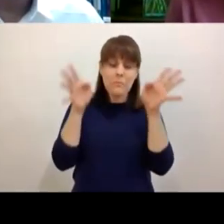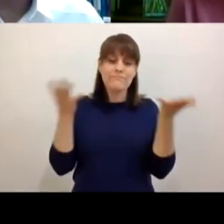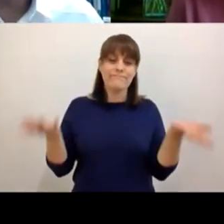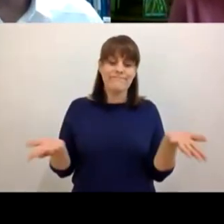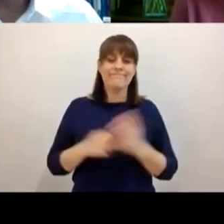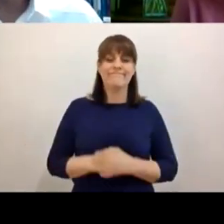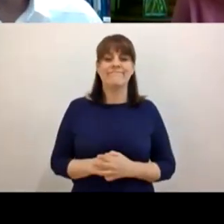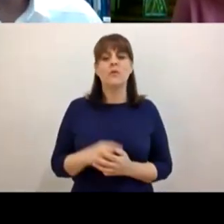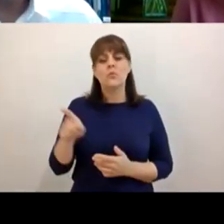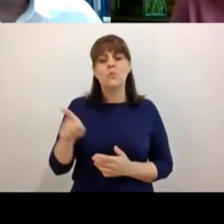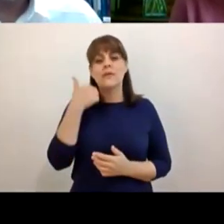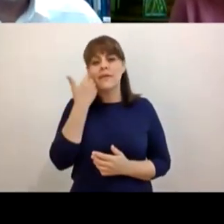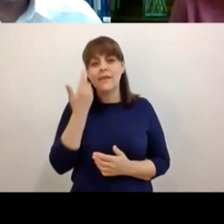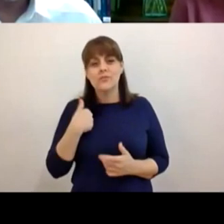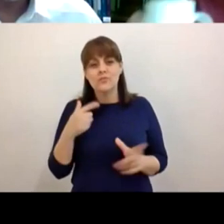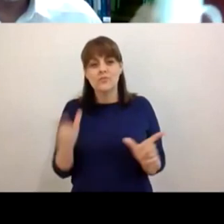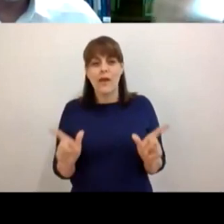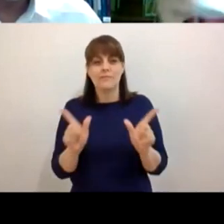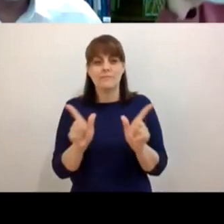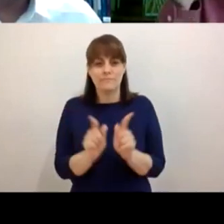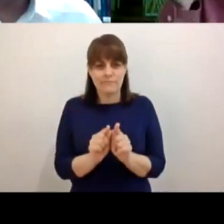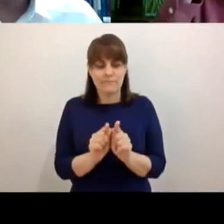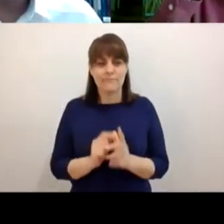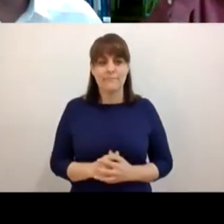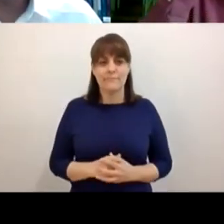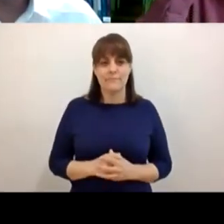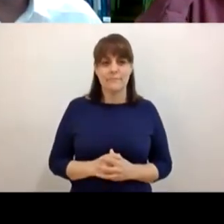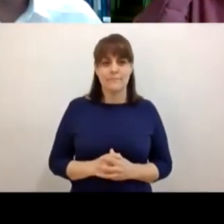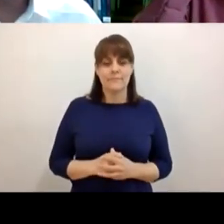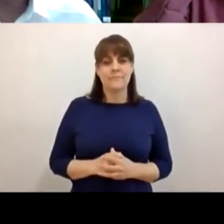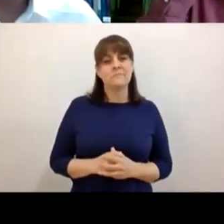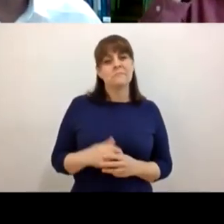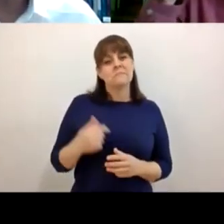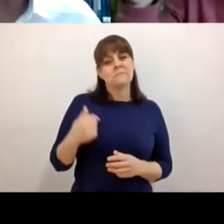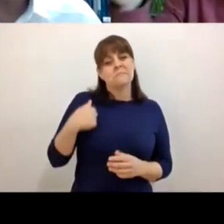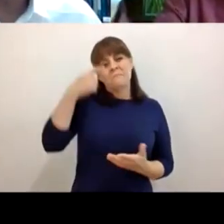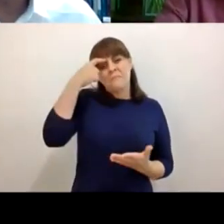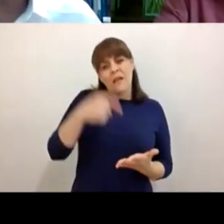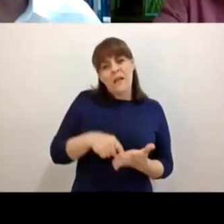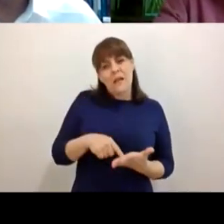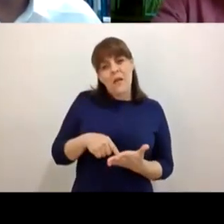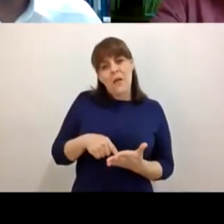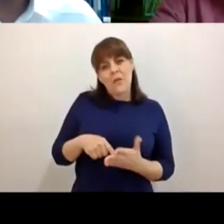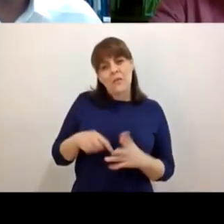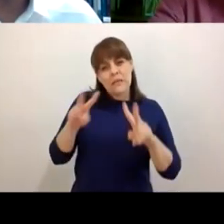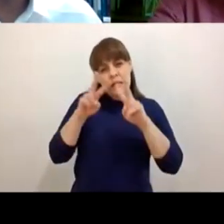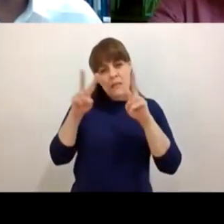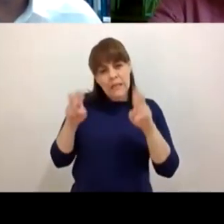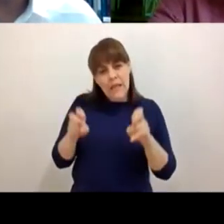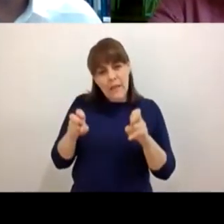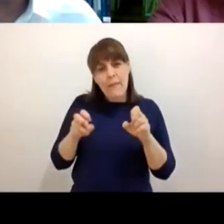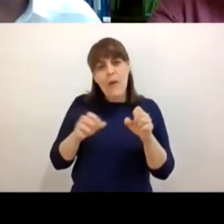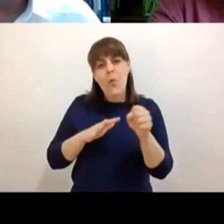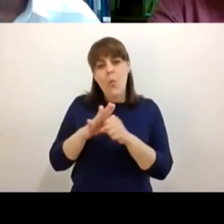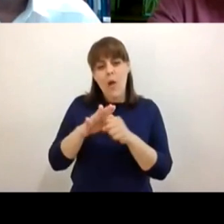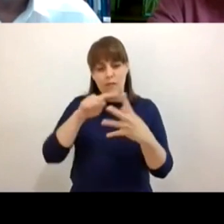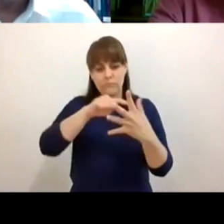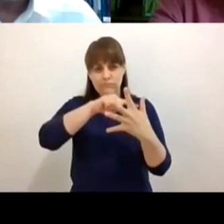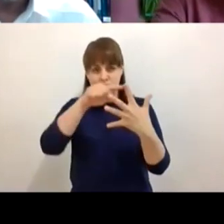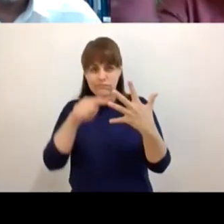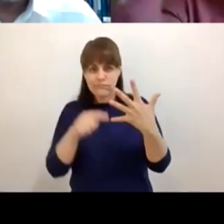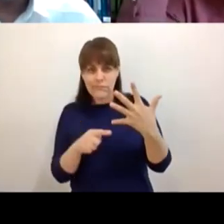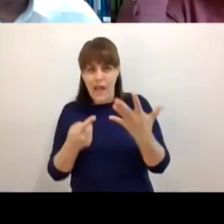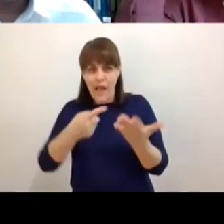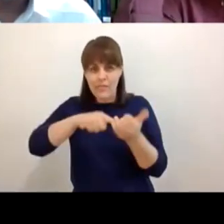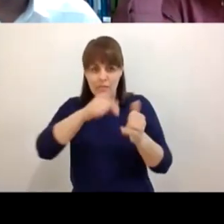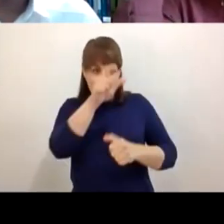tú un cierre. Yo creo que causó un poco de ruido el tema de los ingredientes para la persona de bien, y